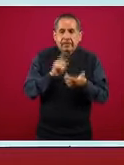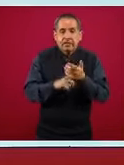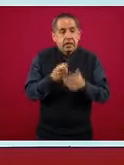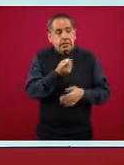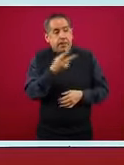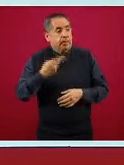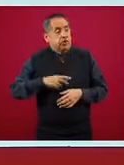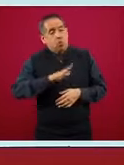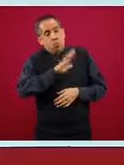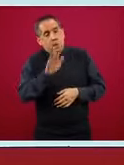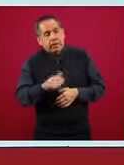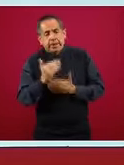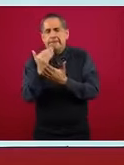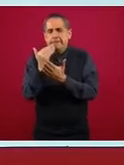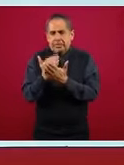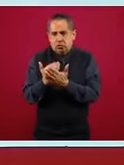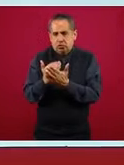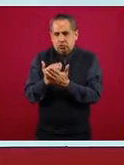de la mortalidad